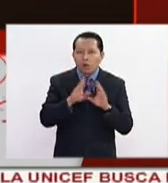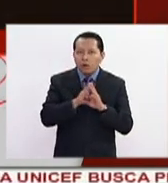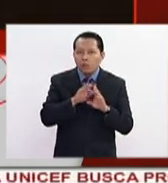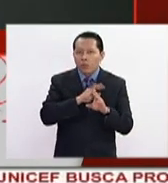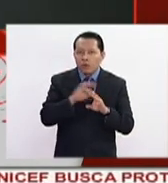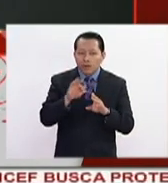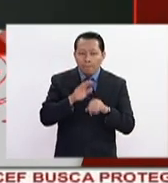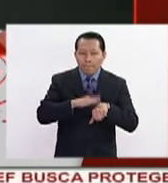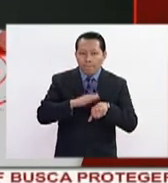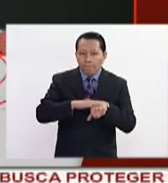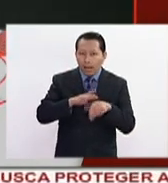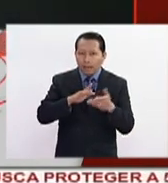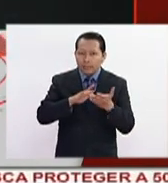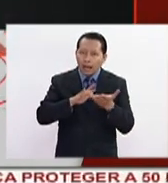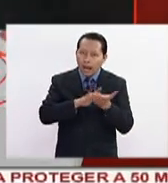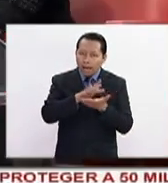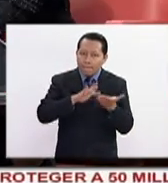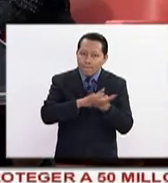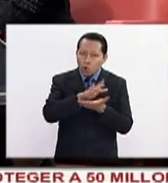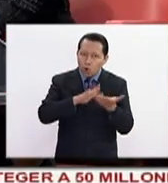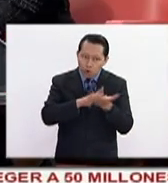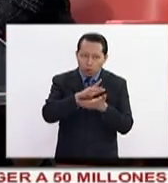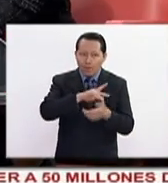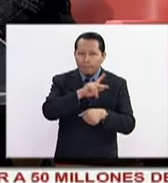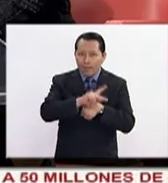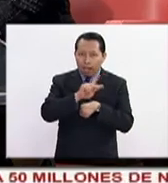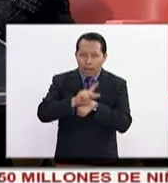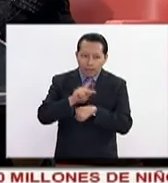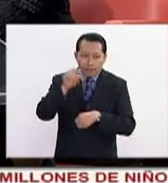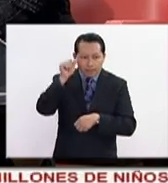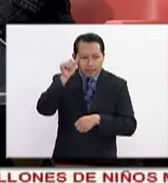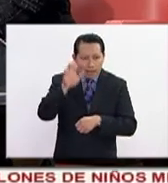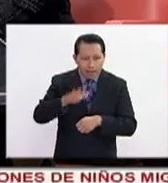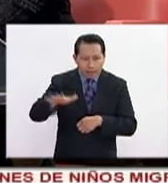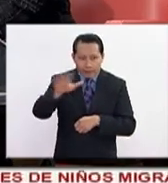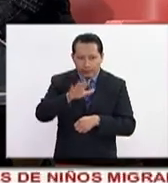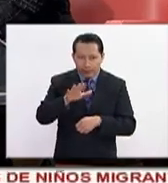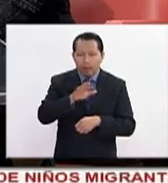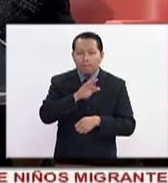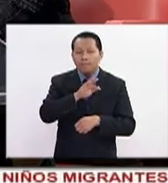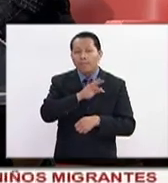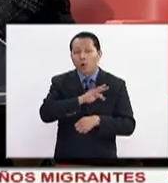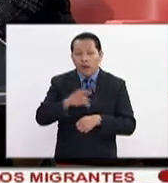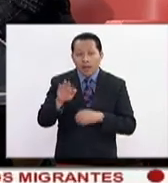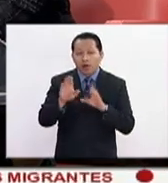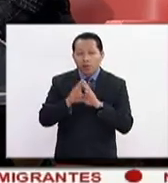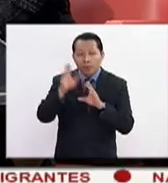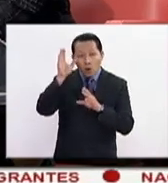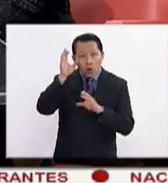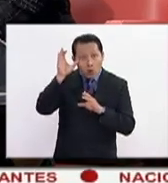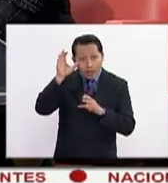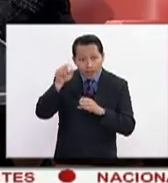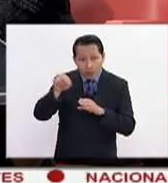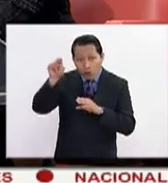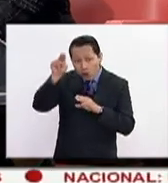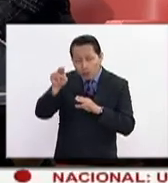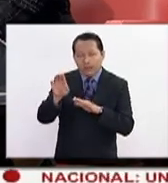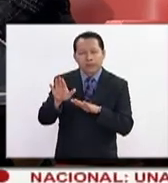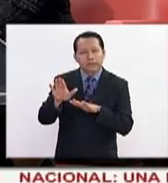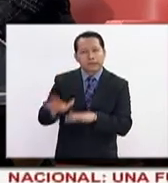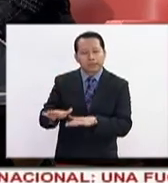lograr mayores apoyos por parte de los países en Asia para tratar de contener a Corea del Norte, algo